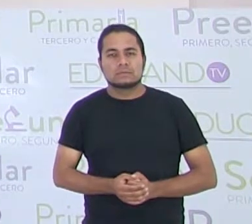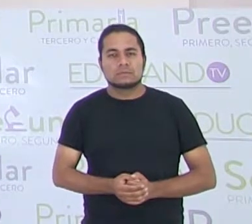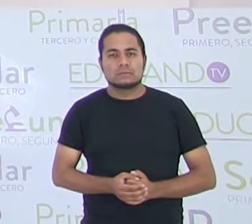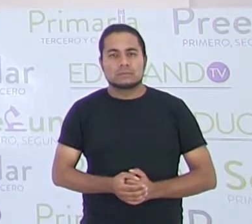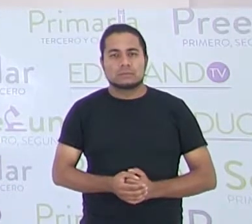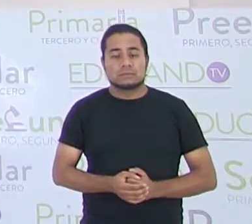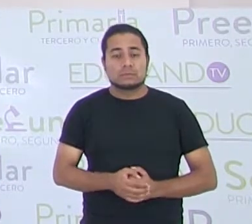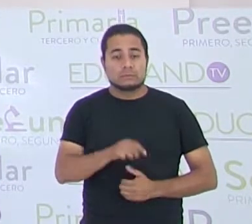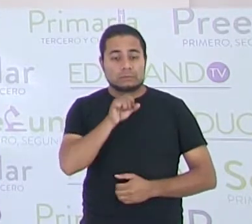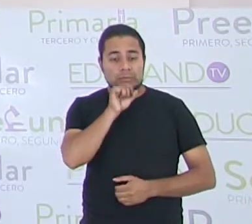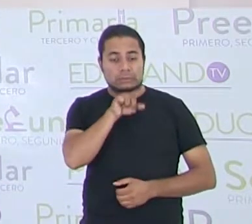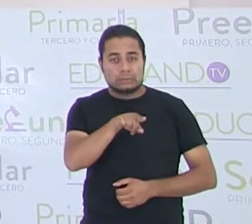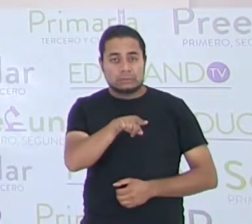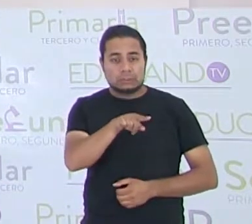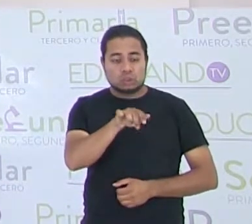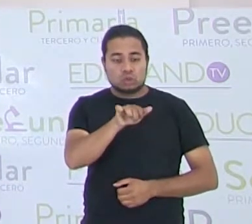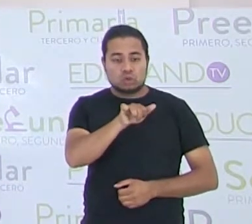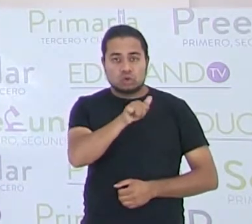Paquito,